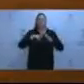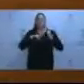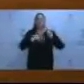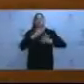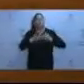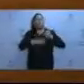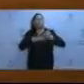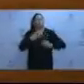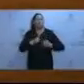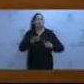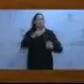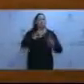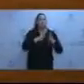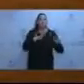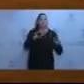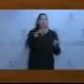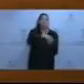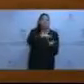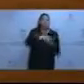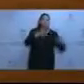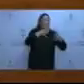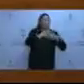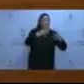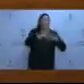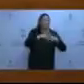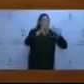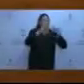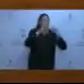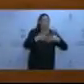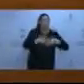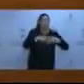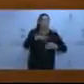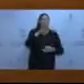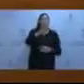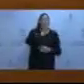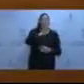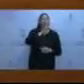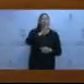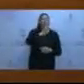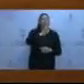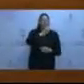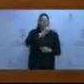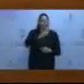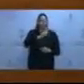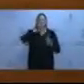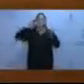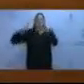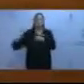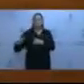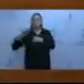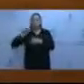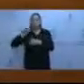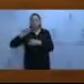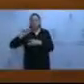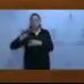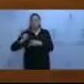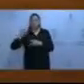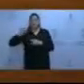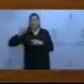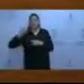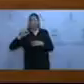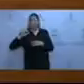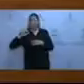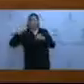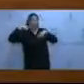parques empresariales que ahora mismo tiene la sociedad, Lloreda y Boves, disponiéndose el IDEPA a analizar la posibilidad